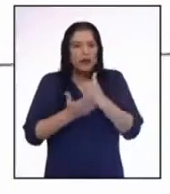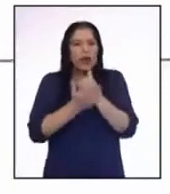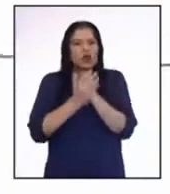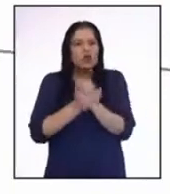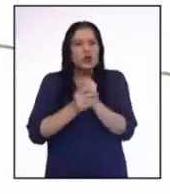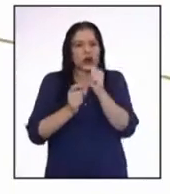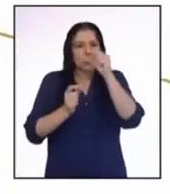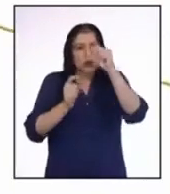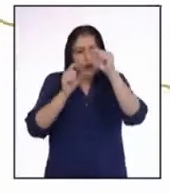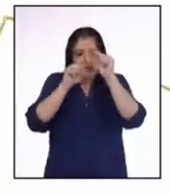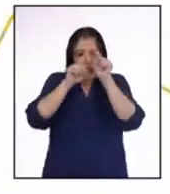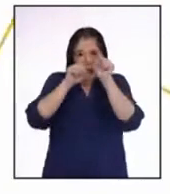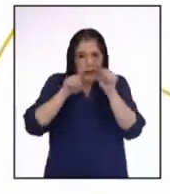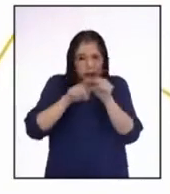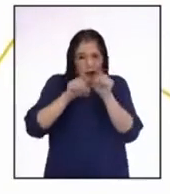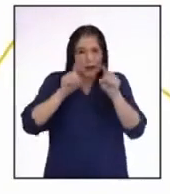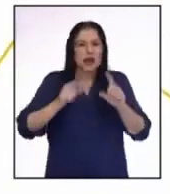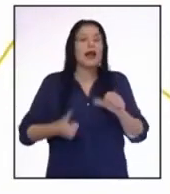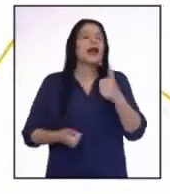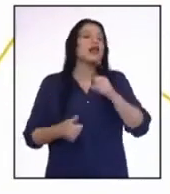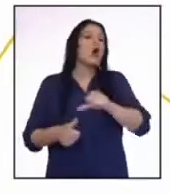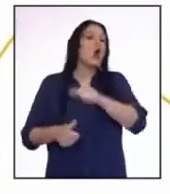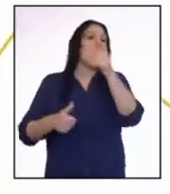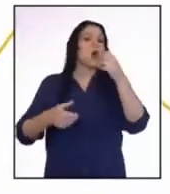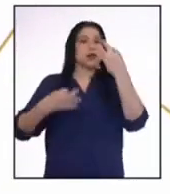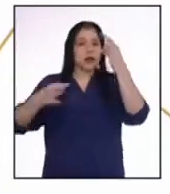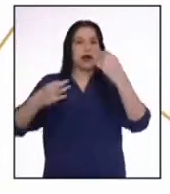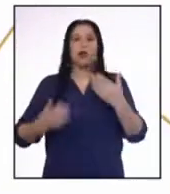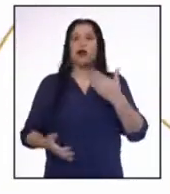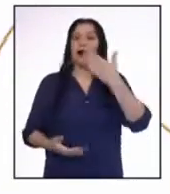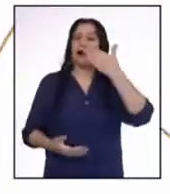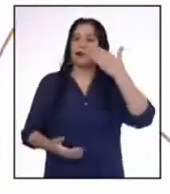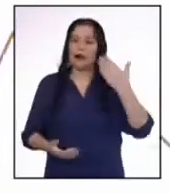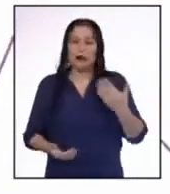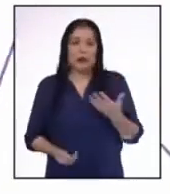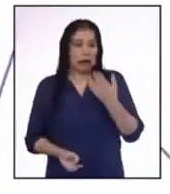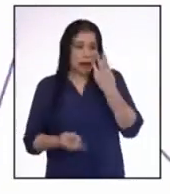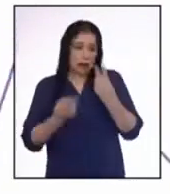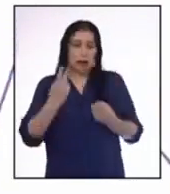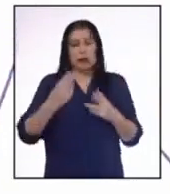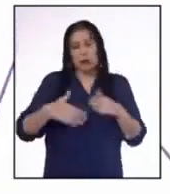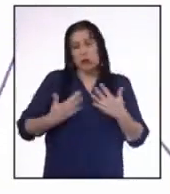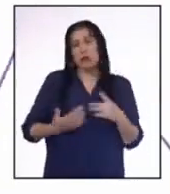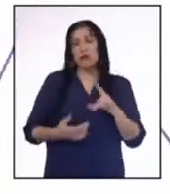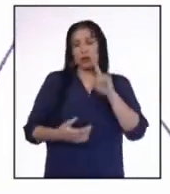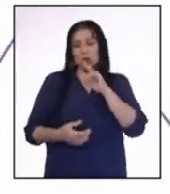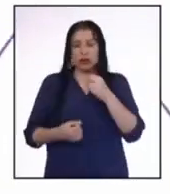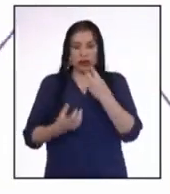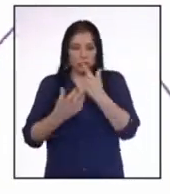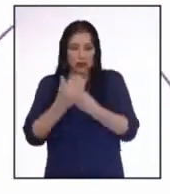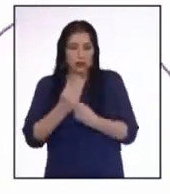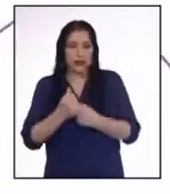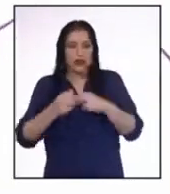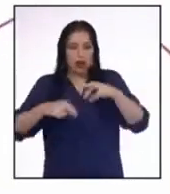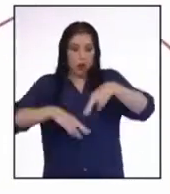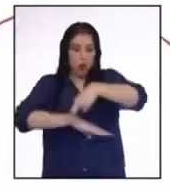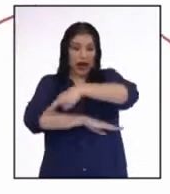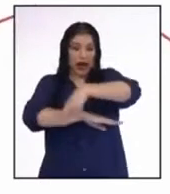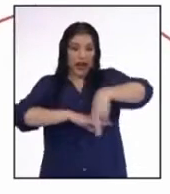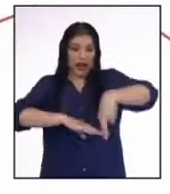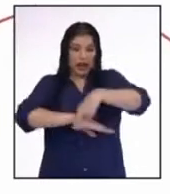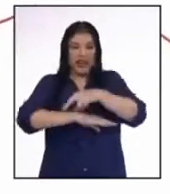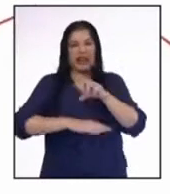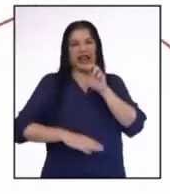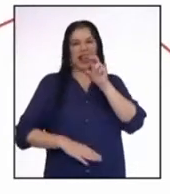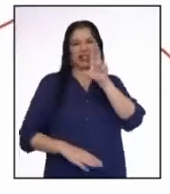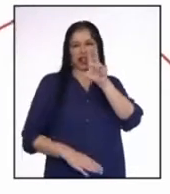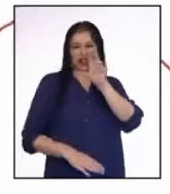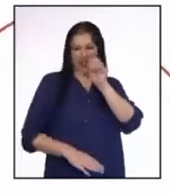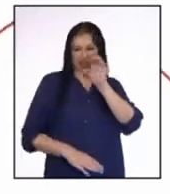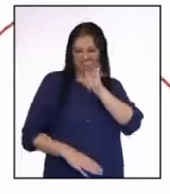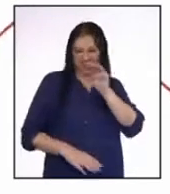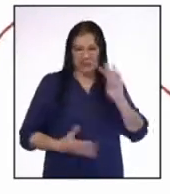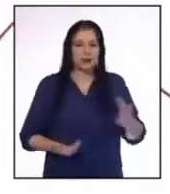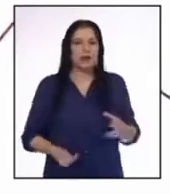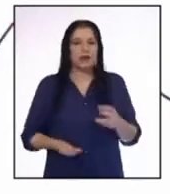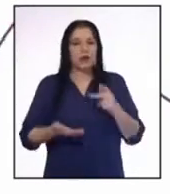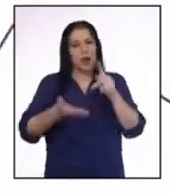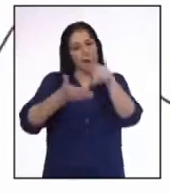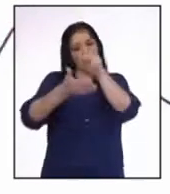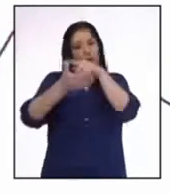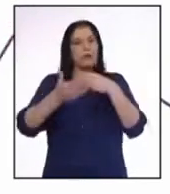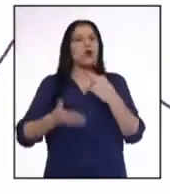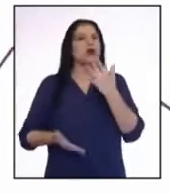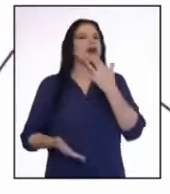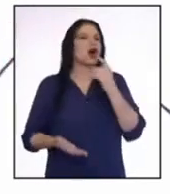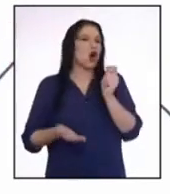los cuadraditos y una hoja bond. Ambas podrían ser de doble uso. Una regla de 30 centímetros de preferencia.